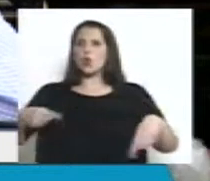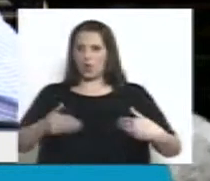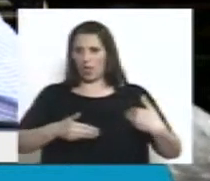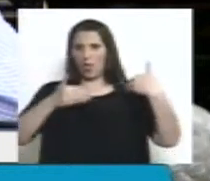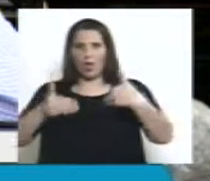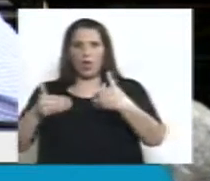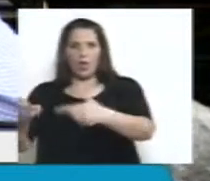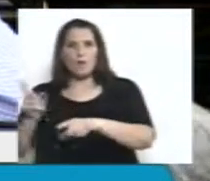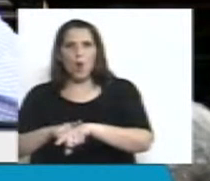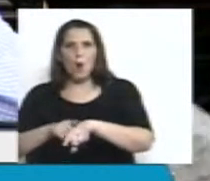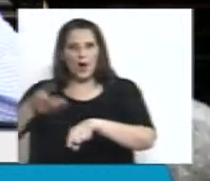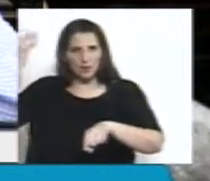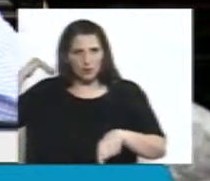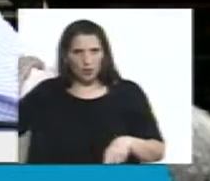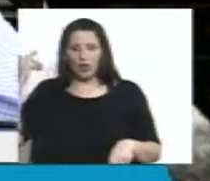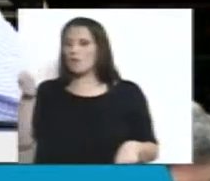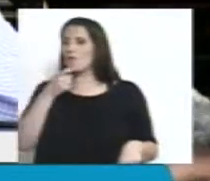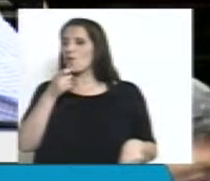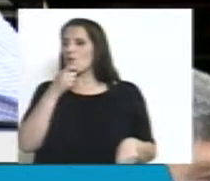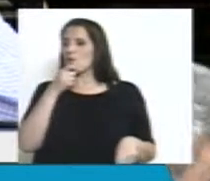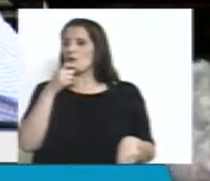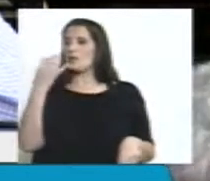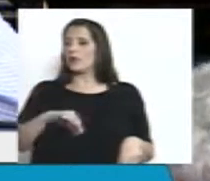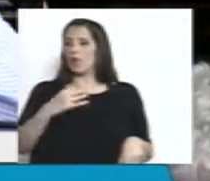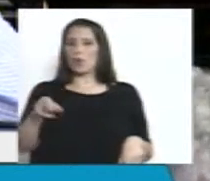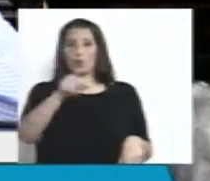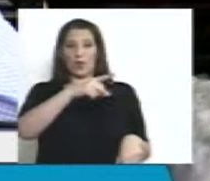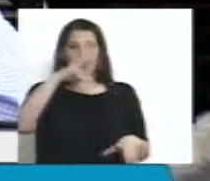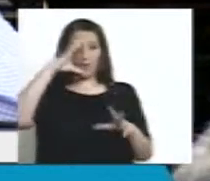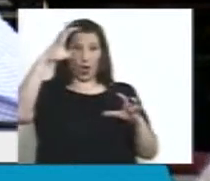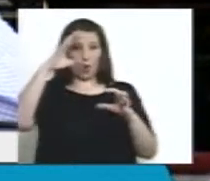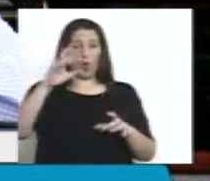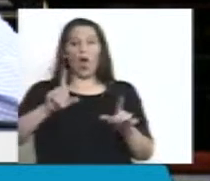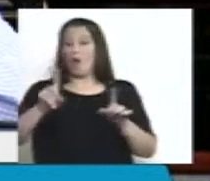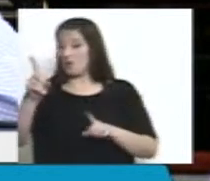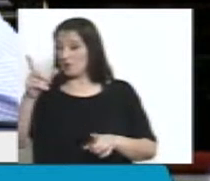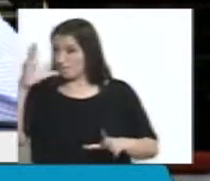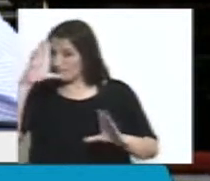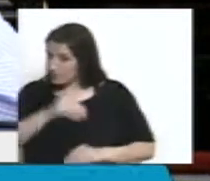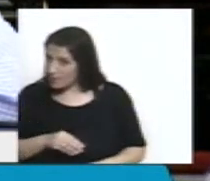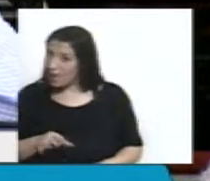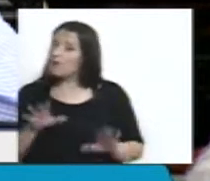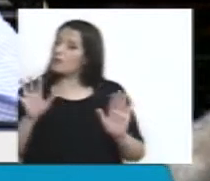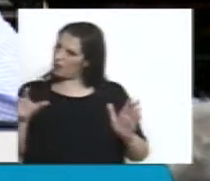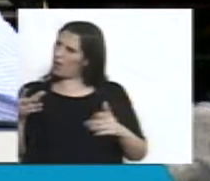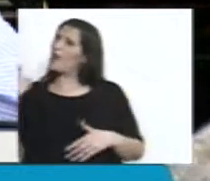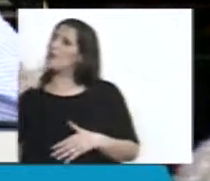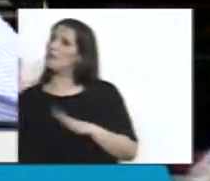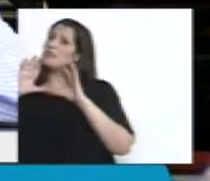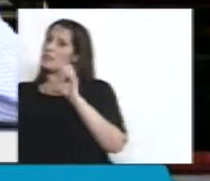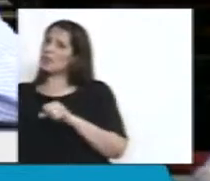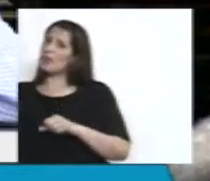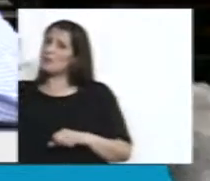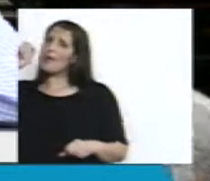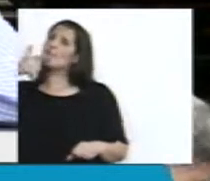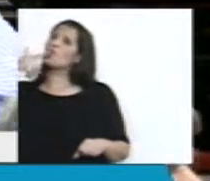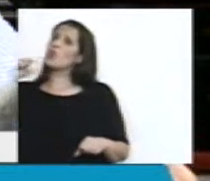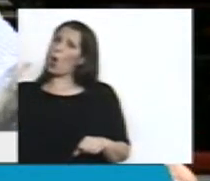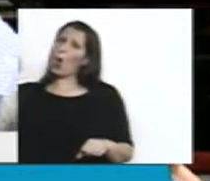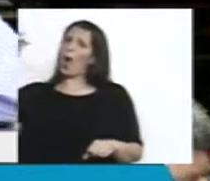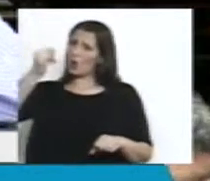aquel entonces. Seguramente se acuerdan, y los que no se acuerden tienen al secretario Pessoa para que se los cuente y se